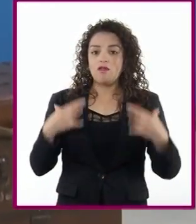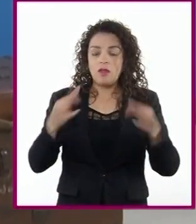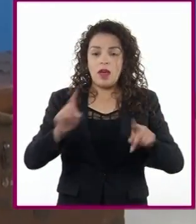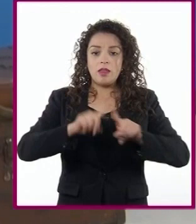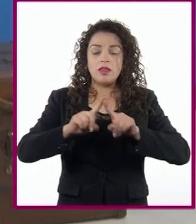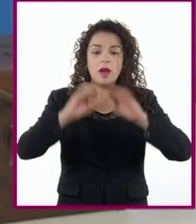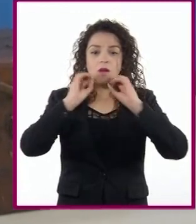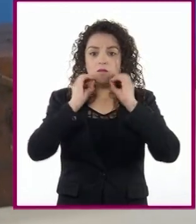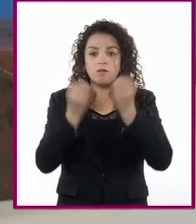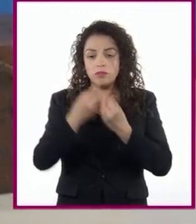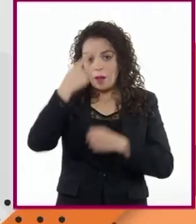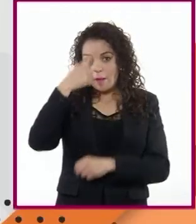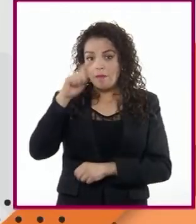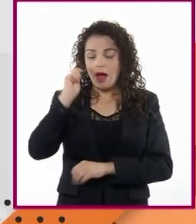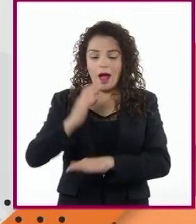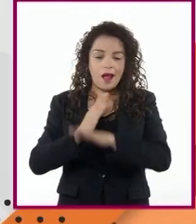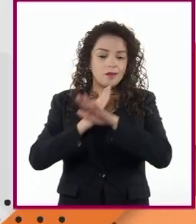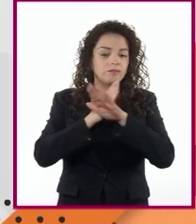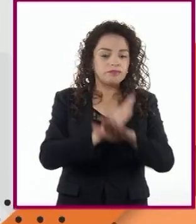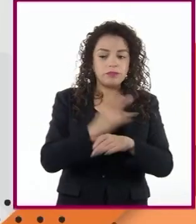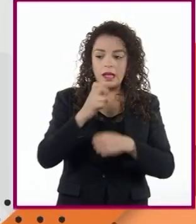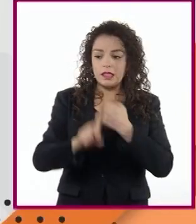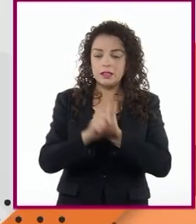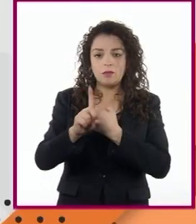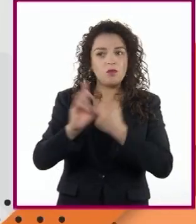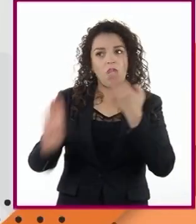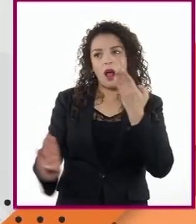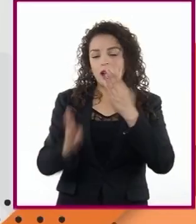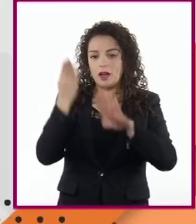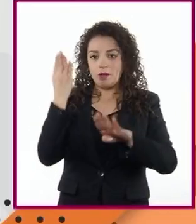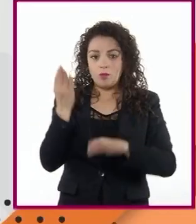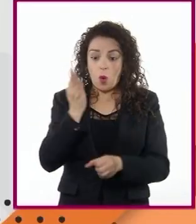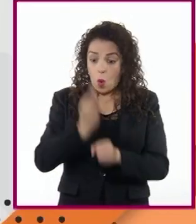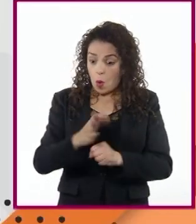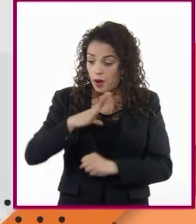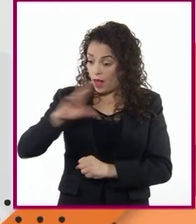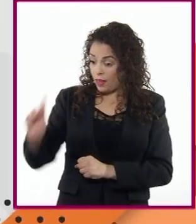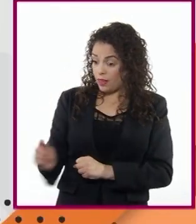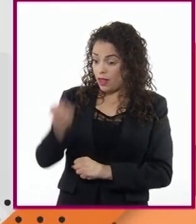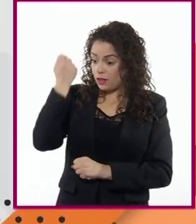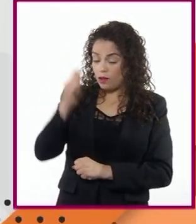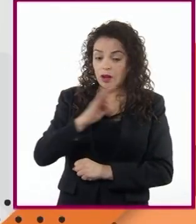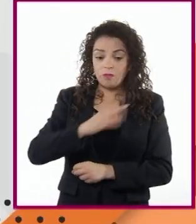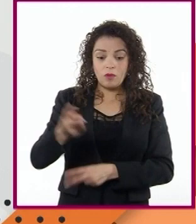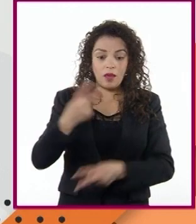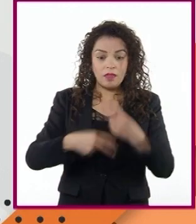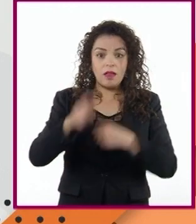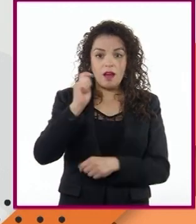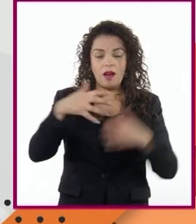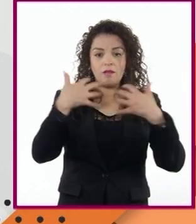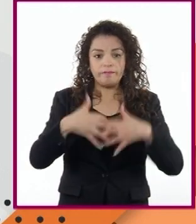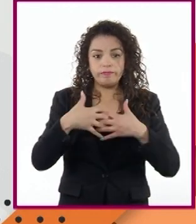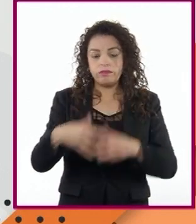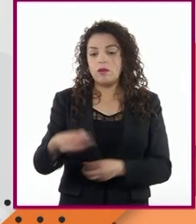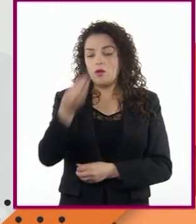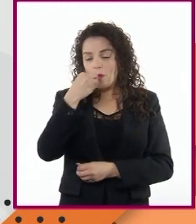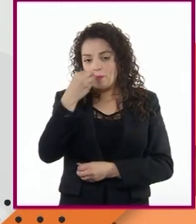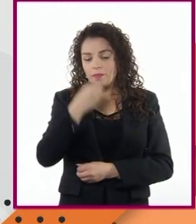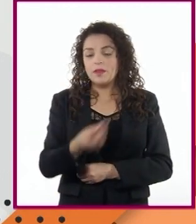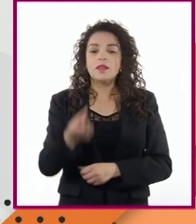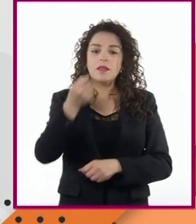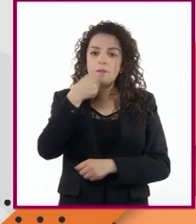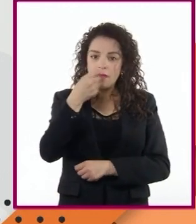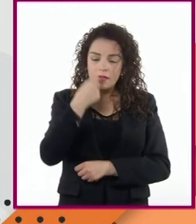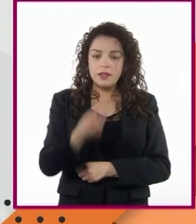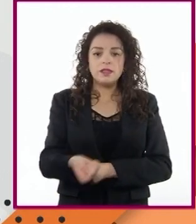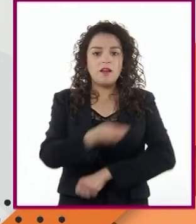esta situación a lo largo del mundo. A pesar de que la tecnología actual permite la producción de alimentos, medicinas y vacunas para